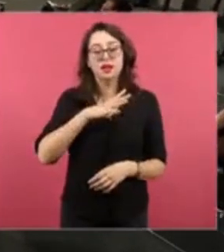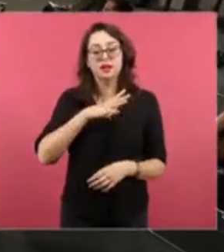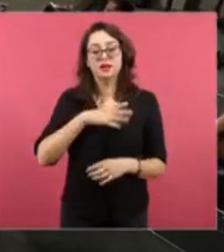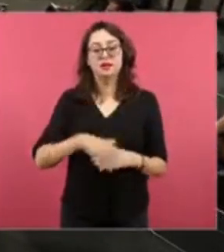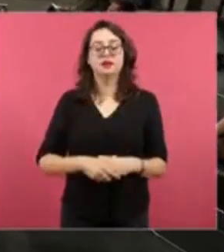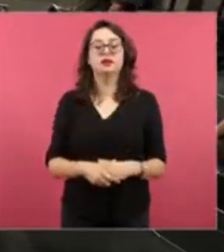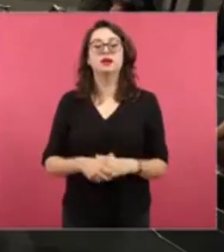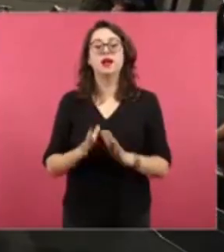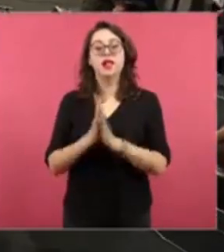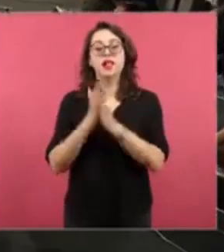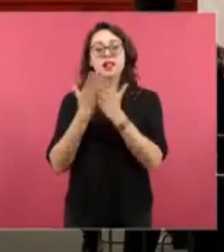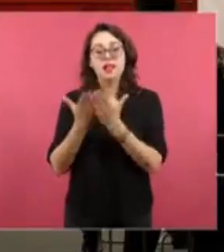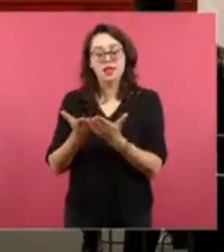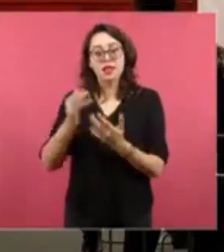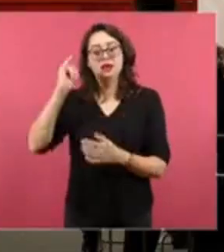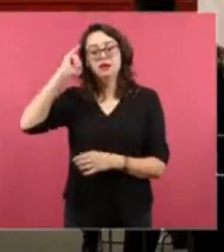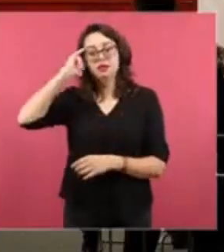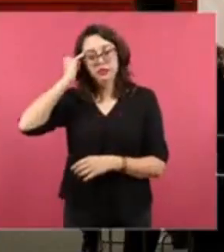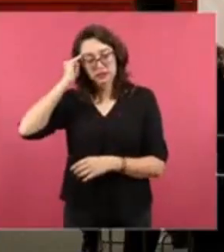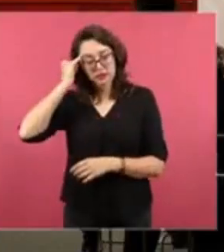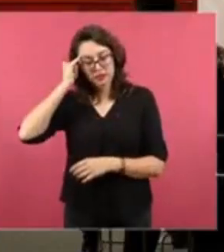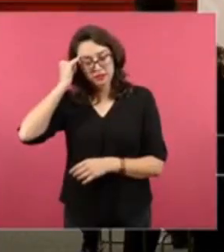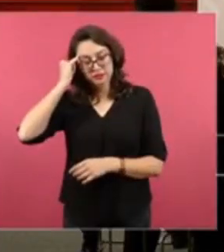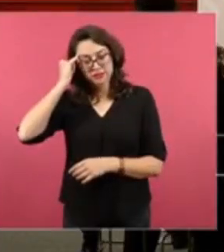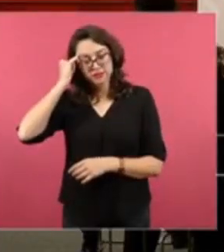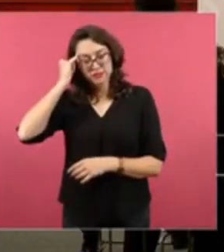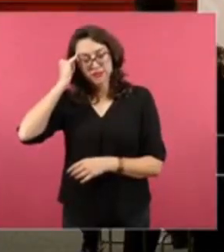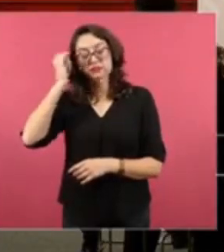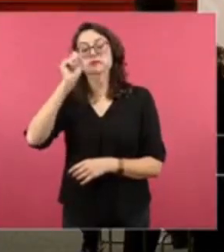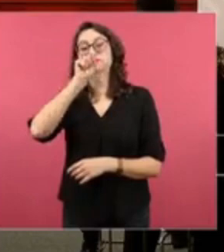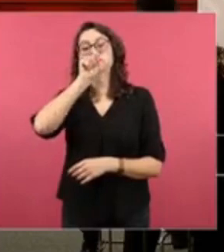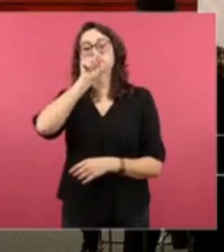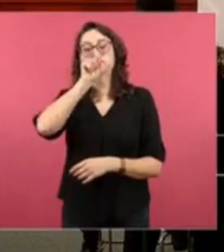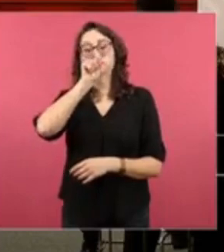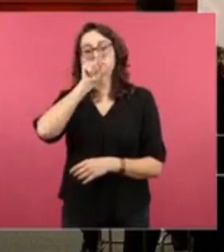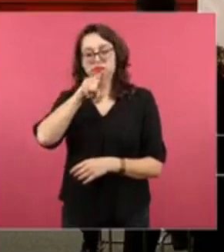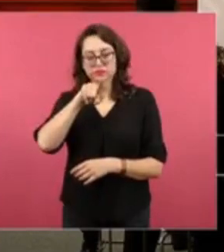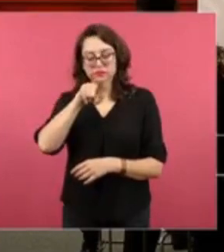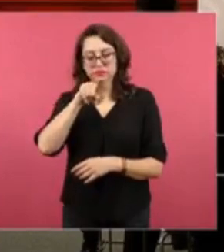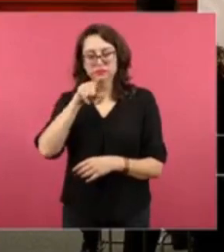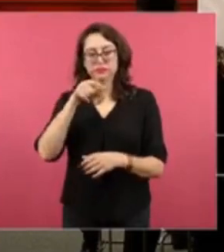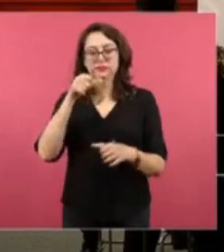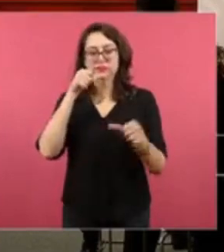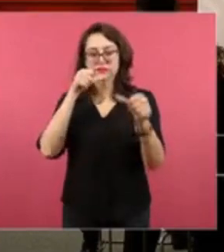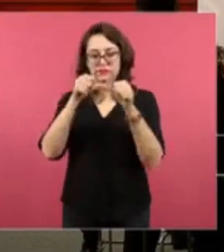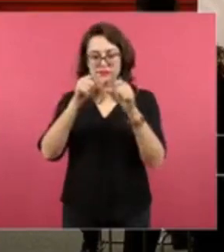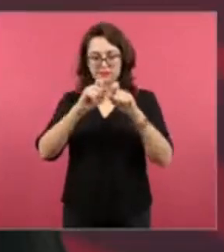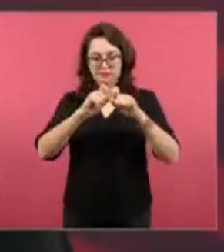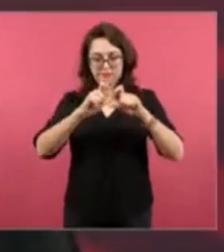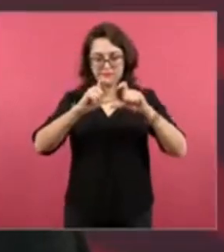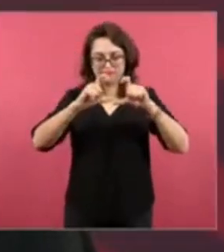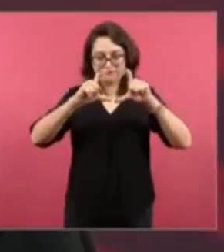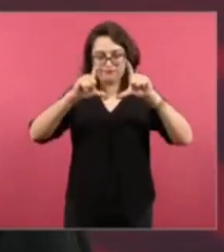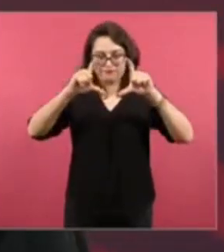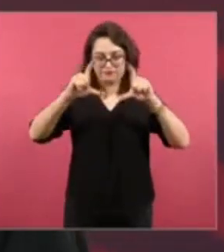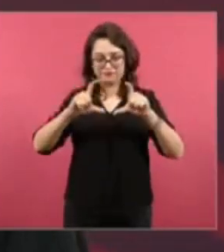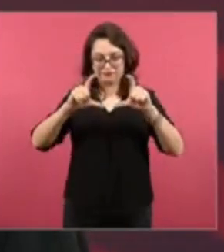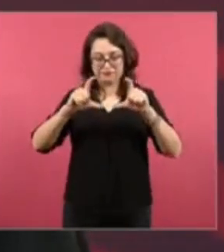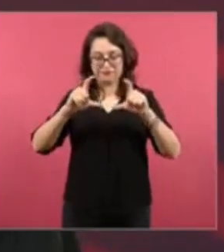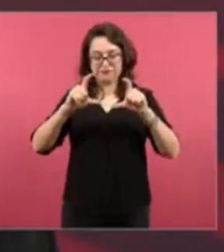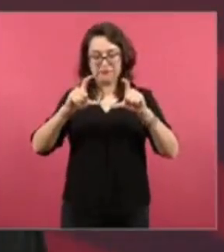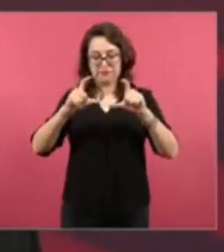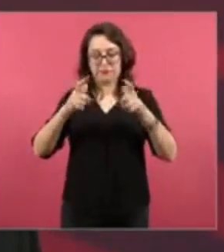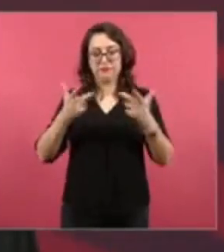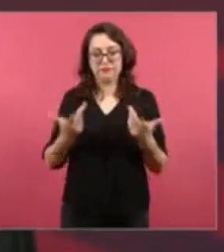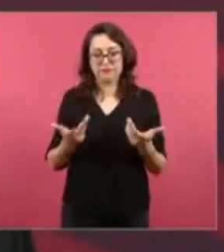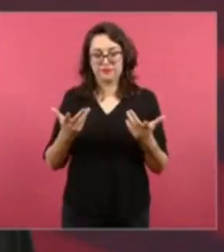lengua indígena, y no solamente, también los de macrotipo. ¿Se acuerdan que una maestra explicaba aquí? Los de